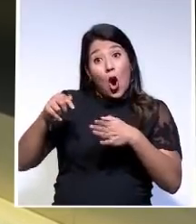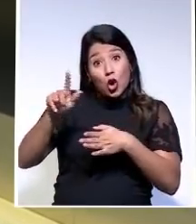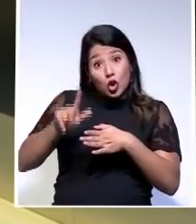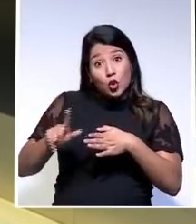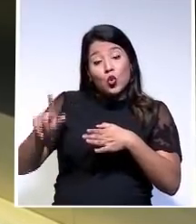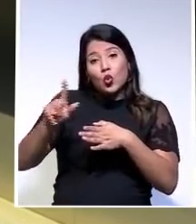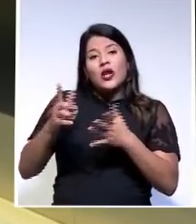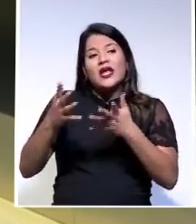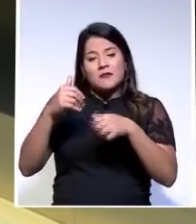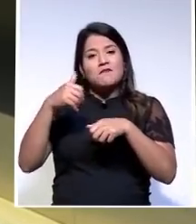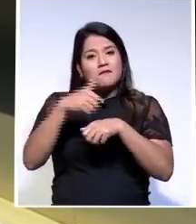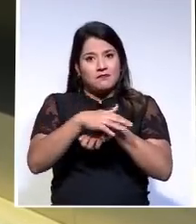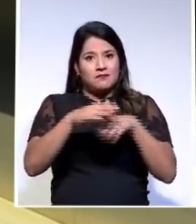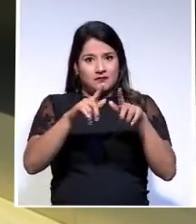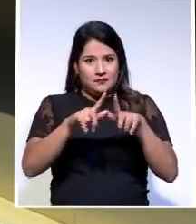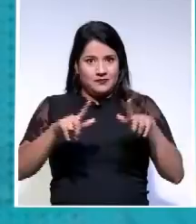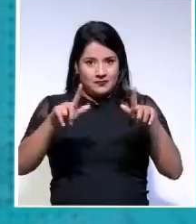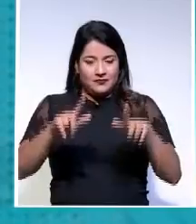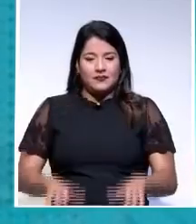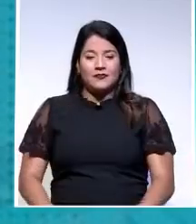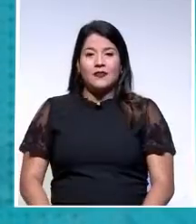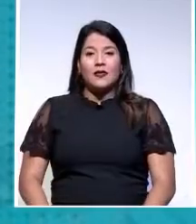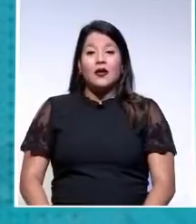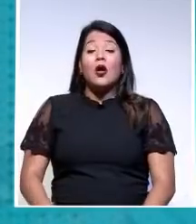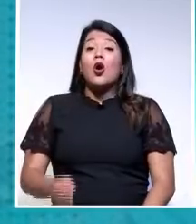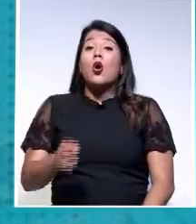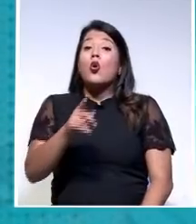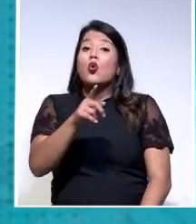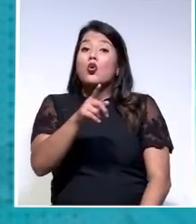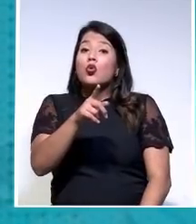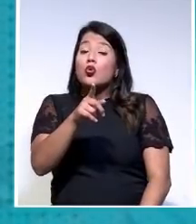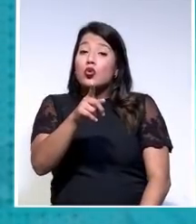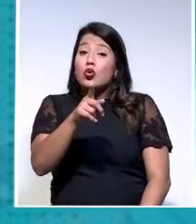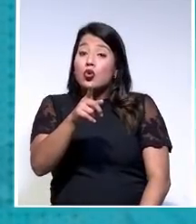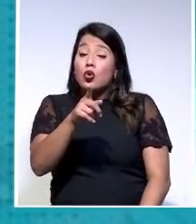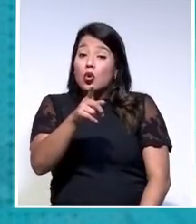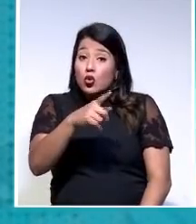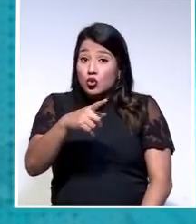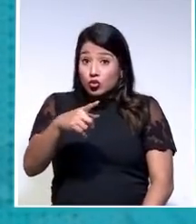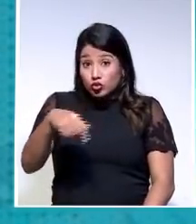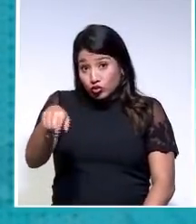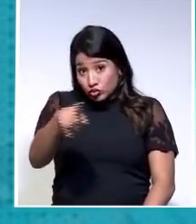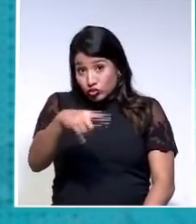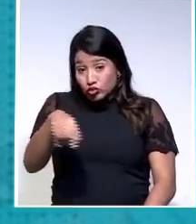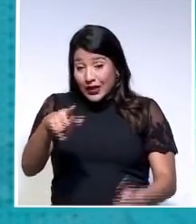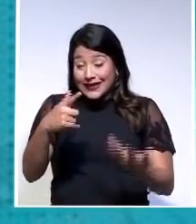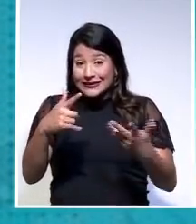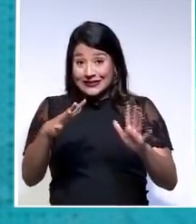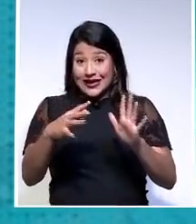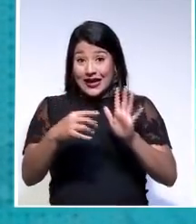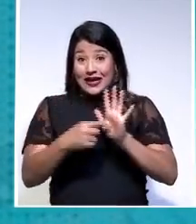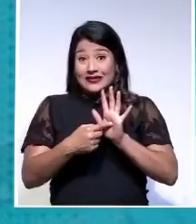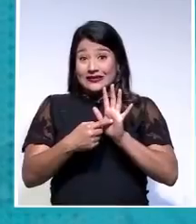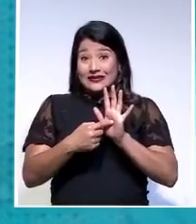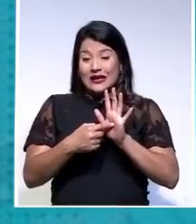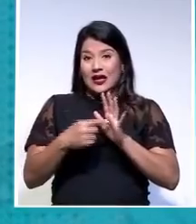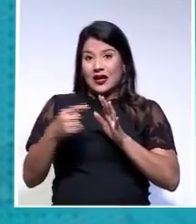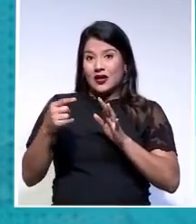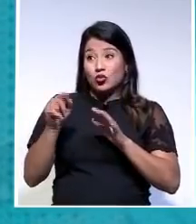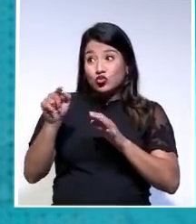Relatoría Especial de las Naciones Unidas. Ya que usted, con tan buen tino, lo puso en conocimiento de este órgano